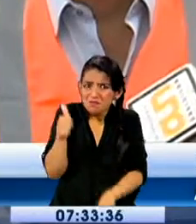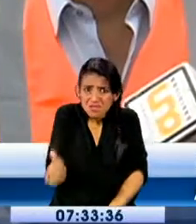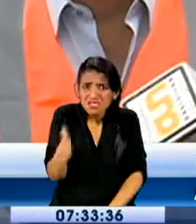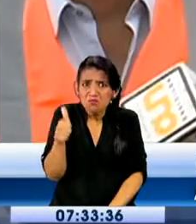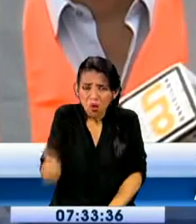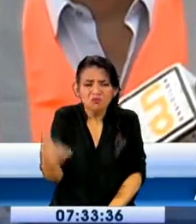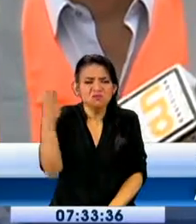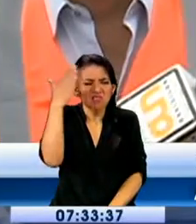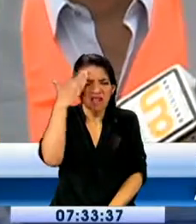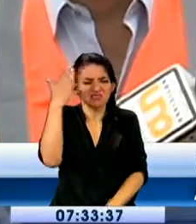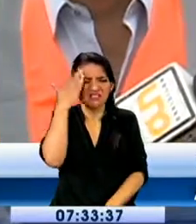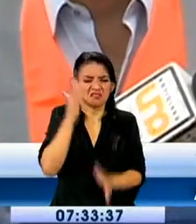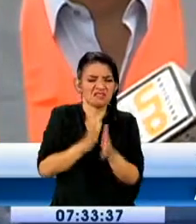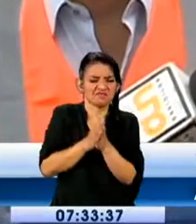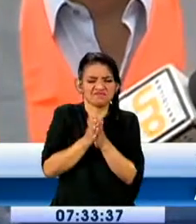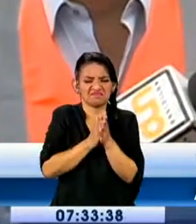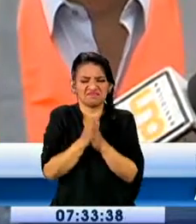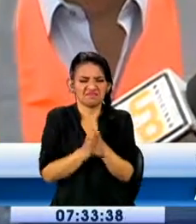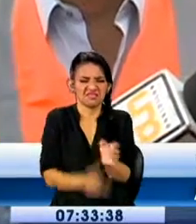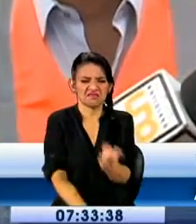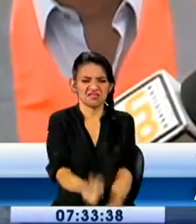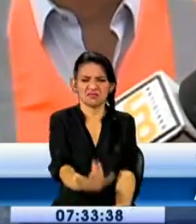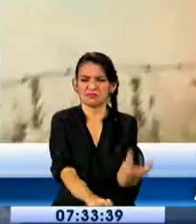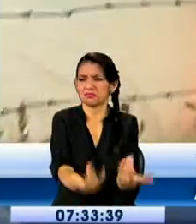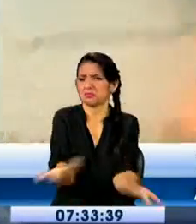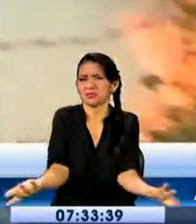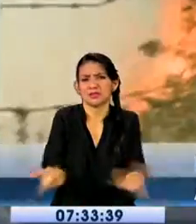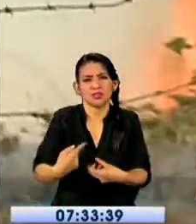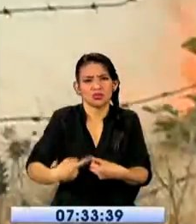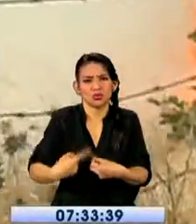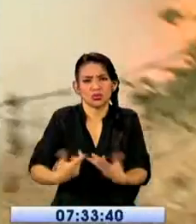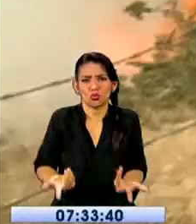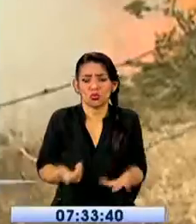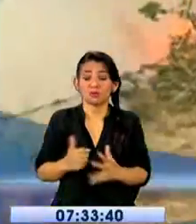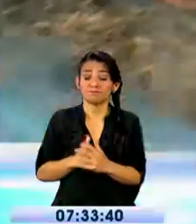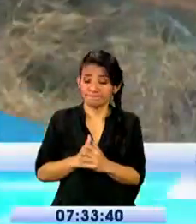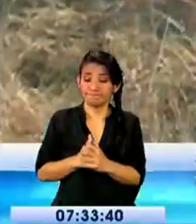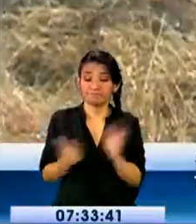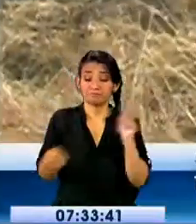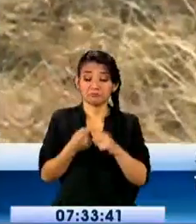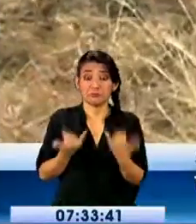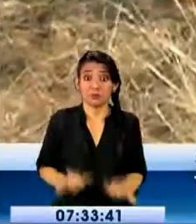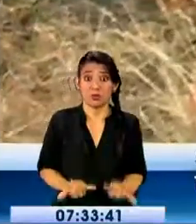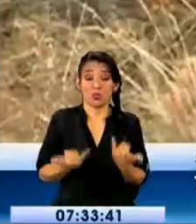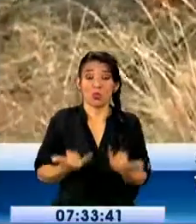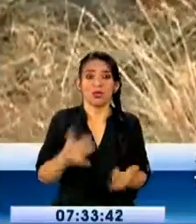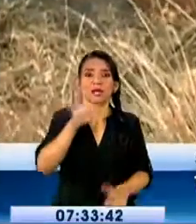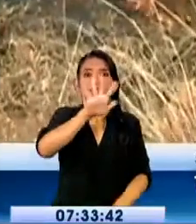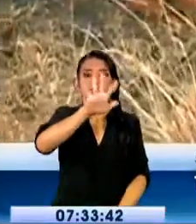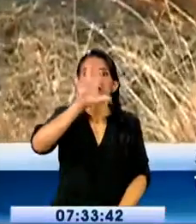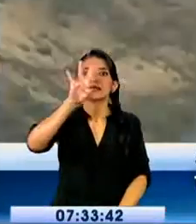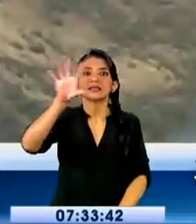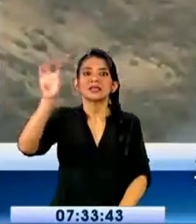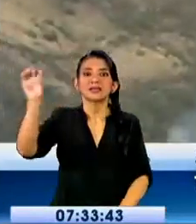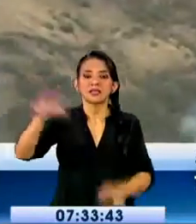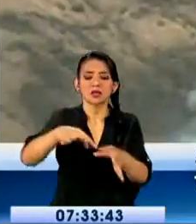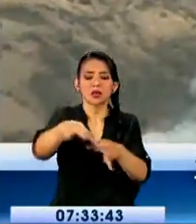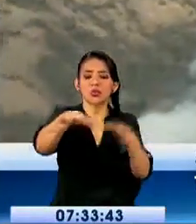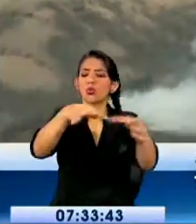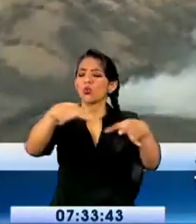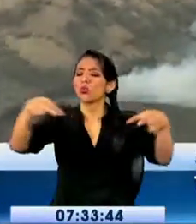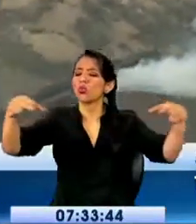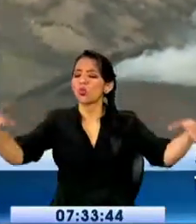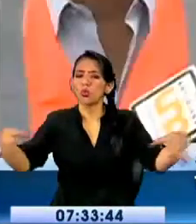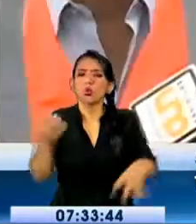de provocar incendios forestales en nuestra ciudad. Hasta el momento se han visto afectadas 570 hectáreas en los 97